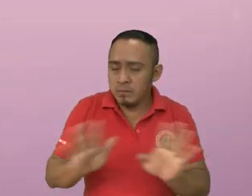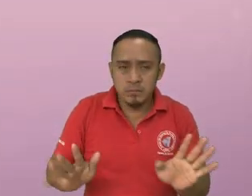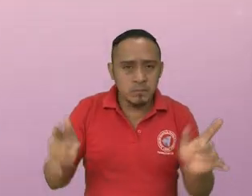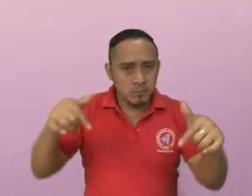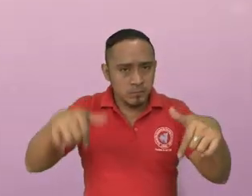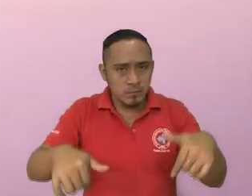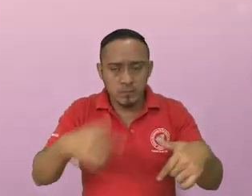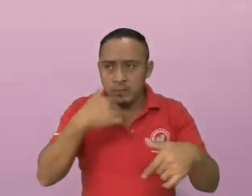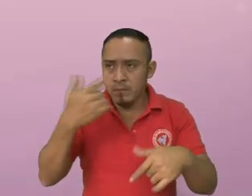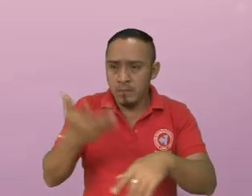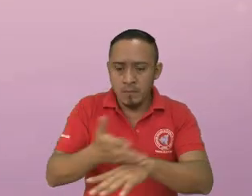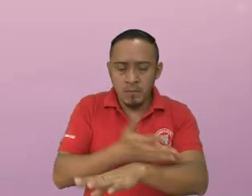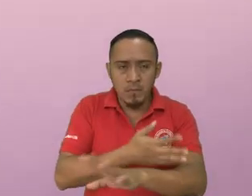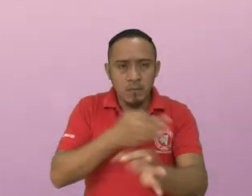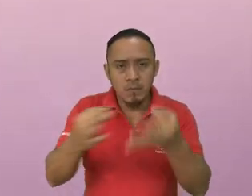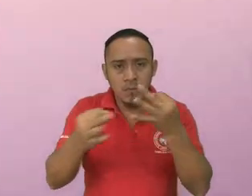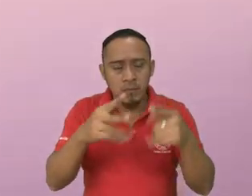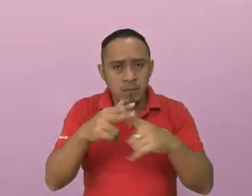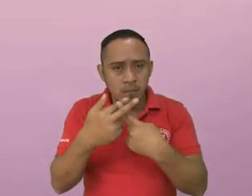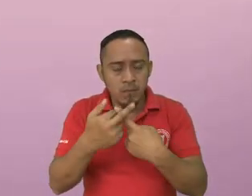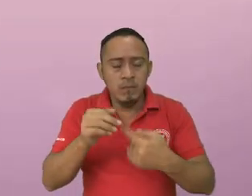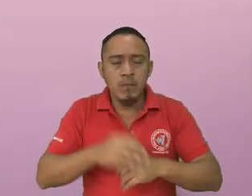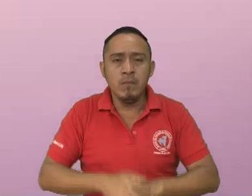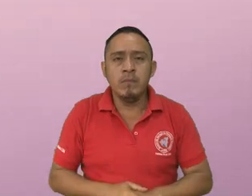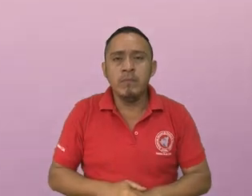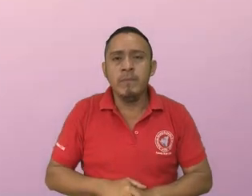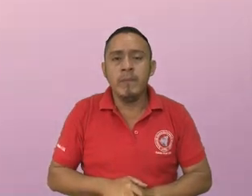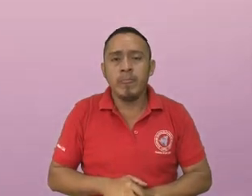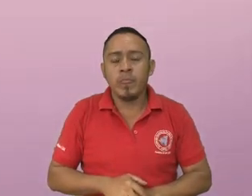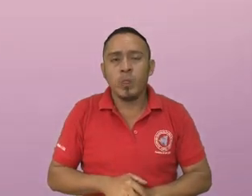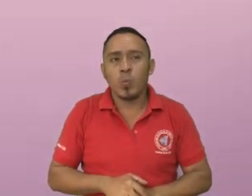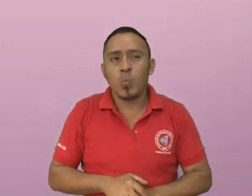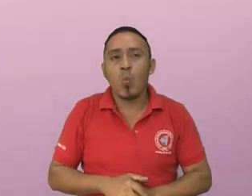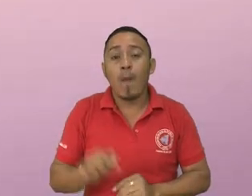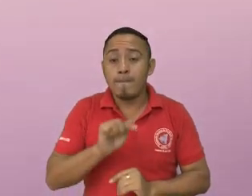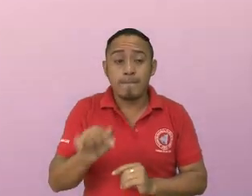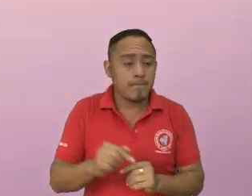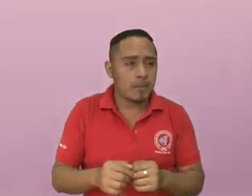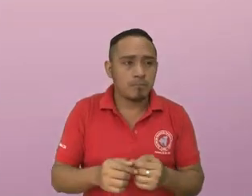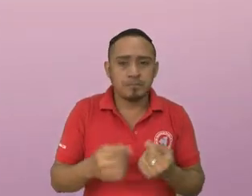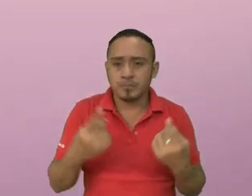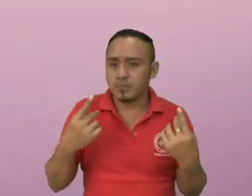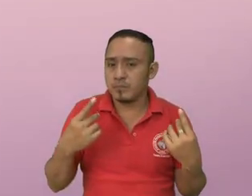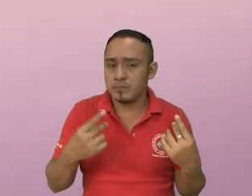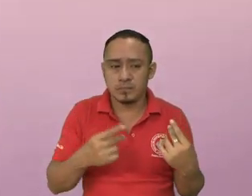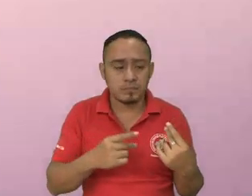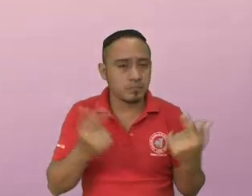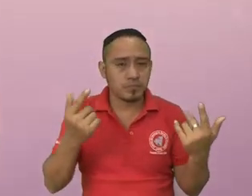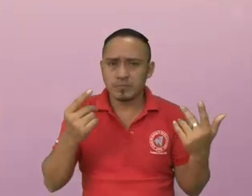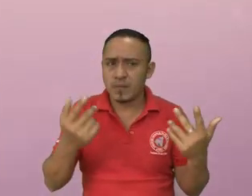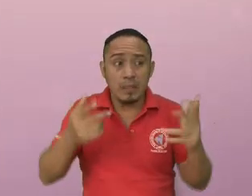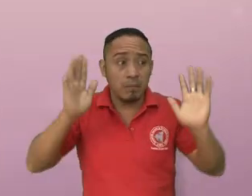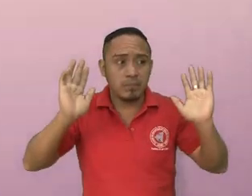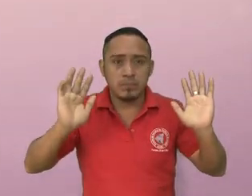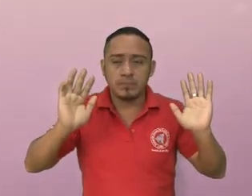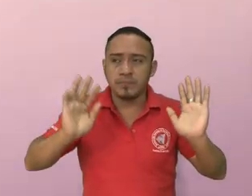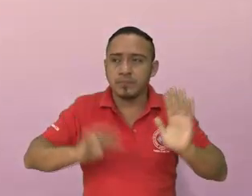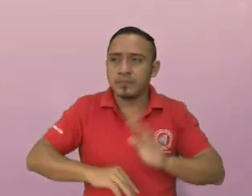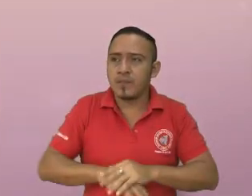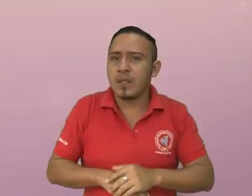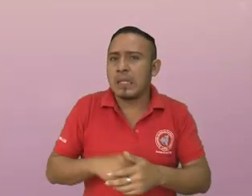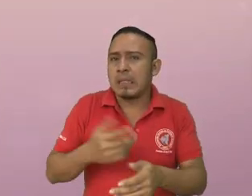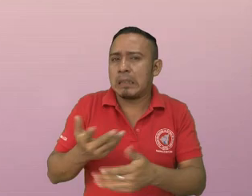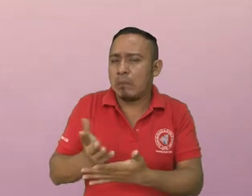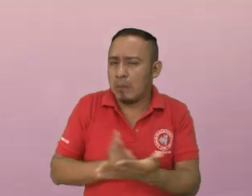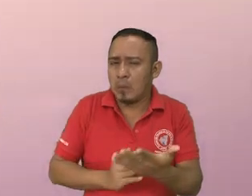decía cuando antes de iniciar el programa que esto ocurre de repente. Hay síntomas, por ejemplo, que ocurren como